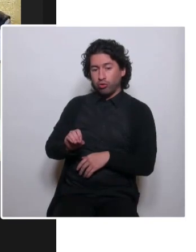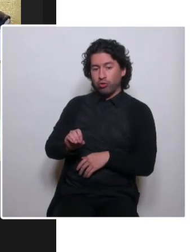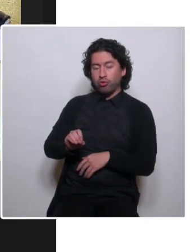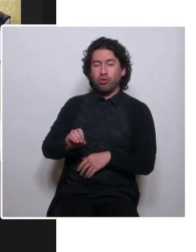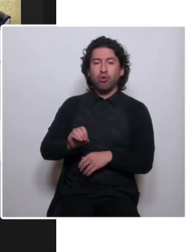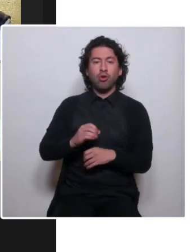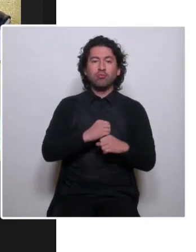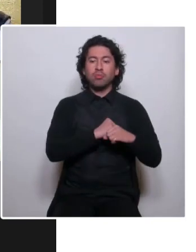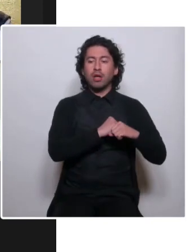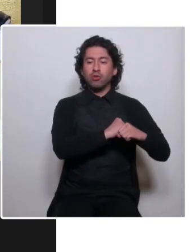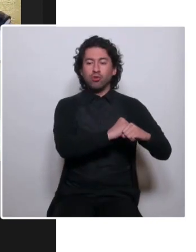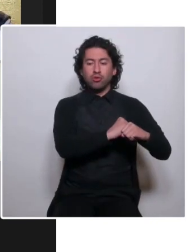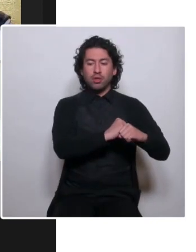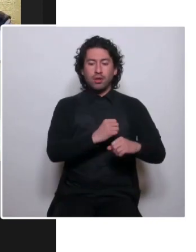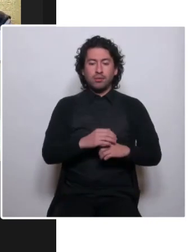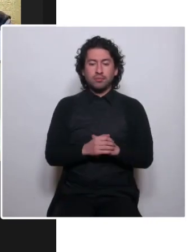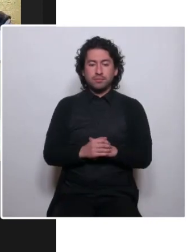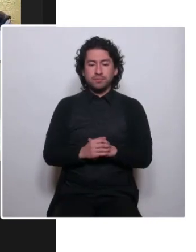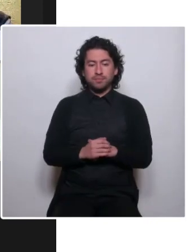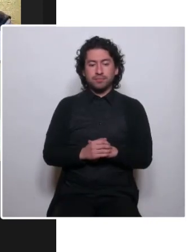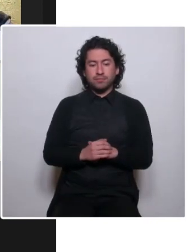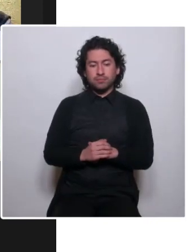secretario.